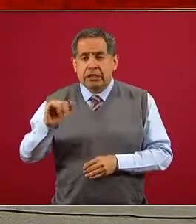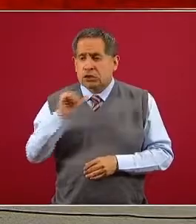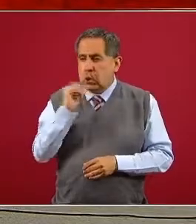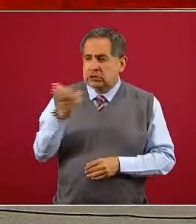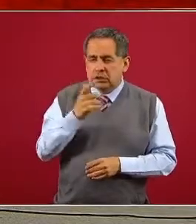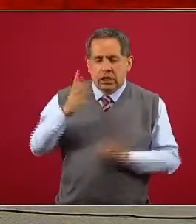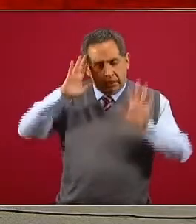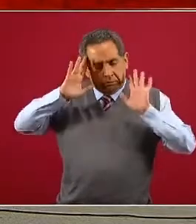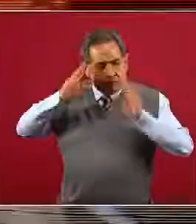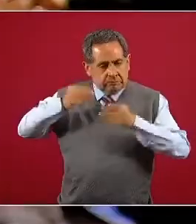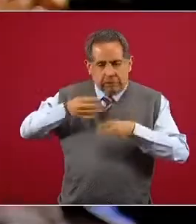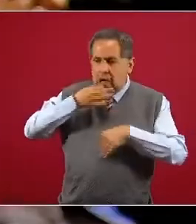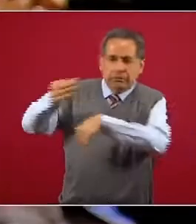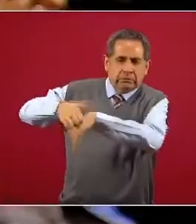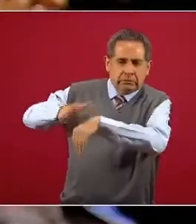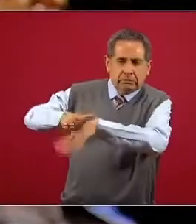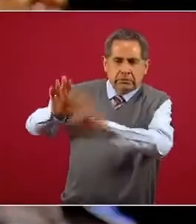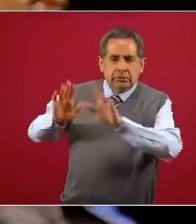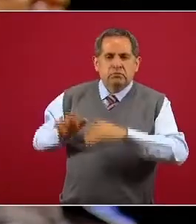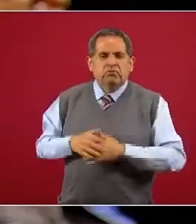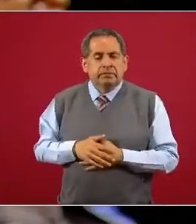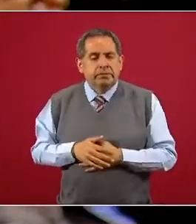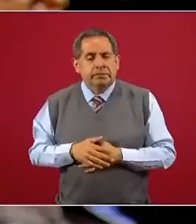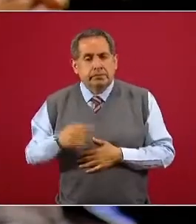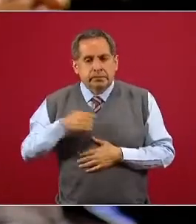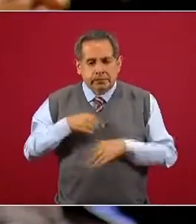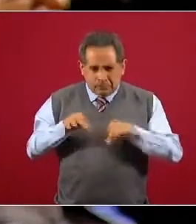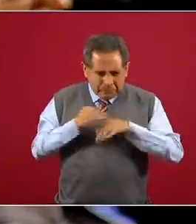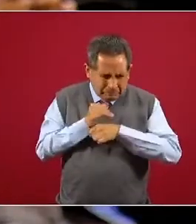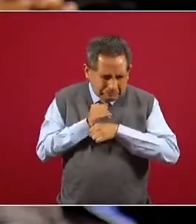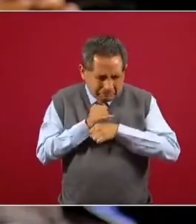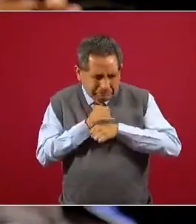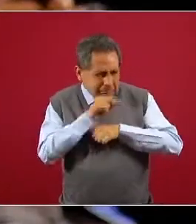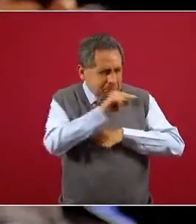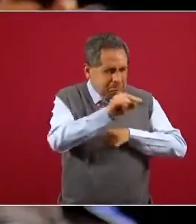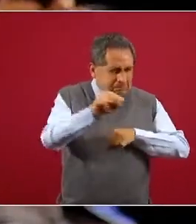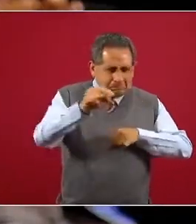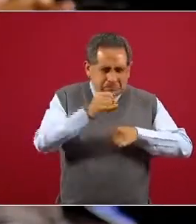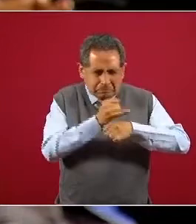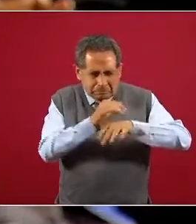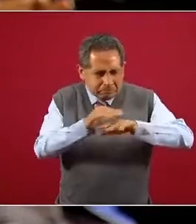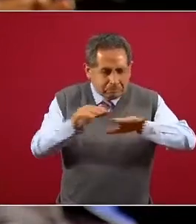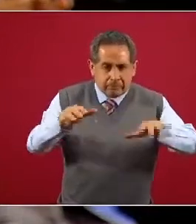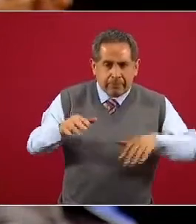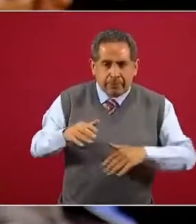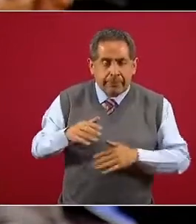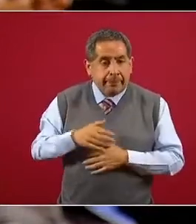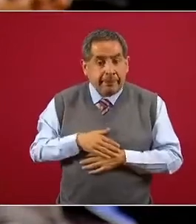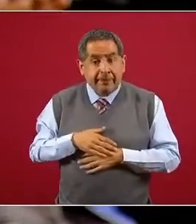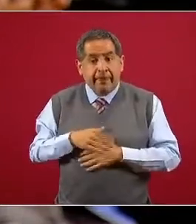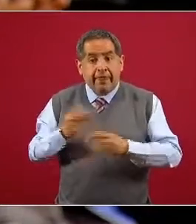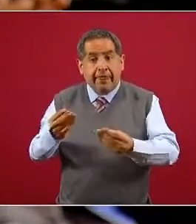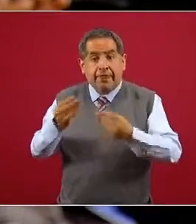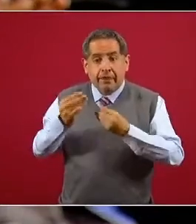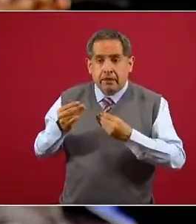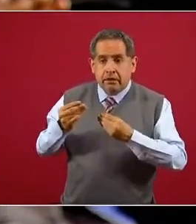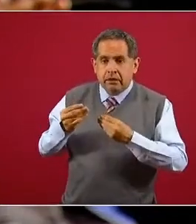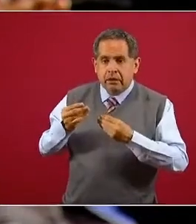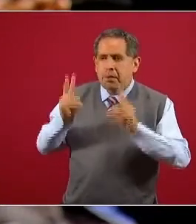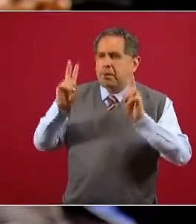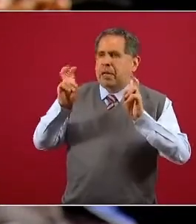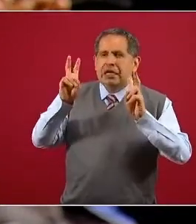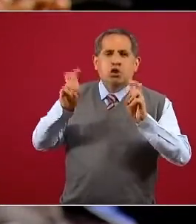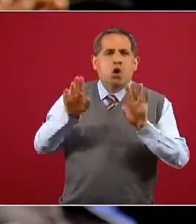bueno, lo dejo en el tintero. Yo en un trabajo de campo me fue ofrecida entrar a una especie de